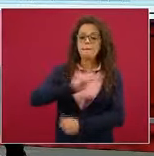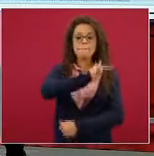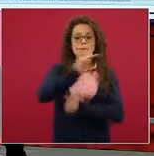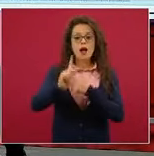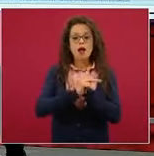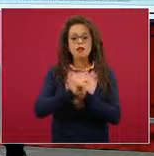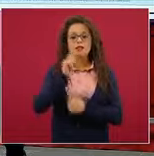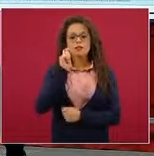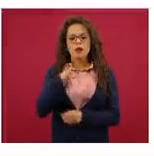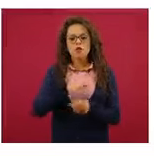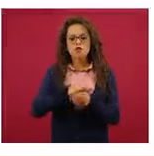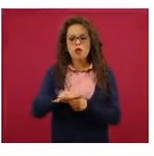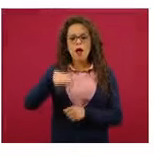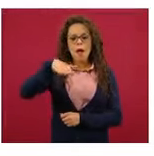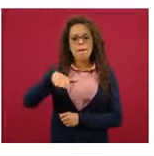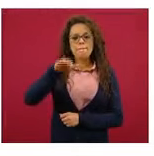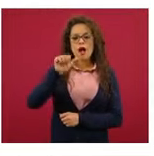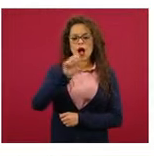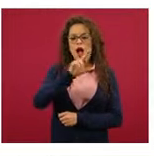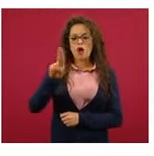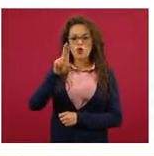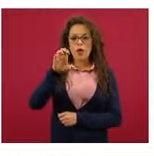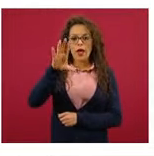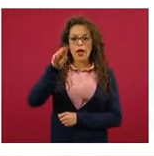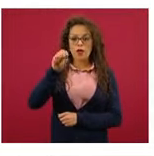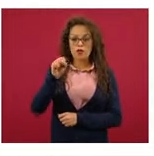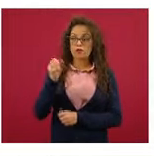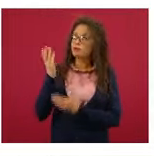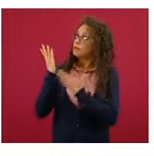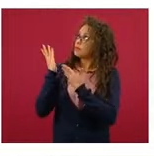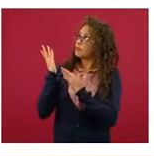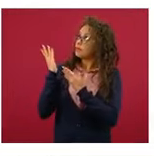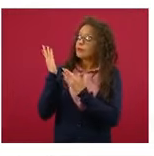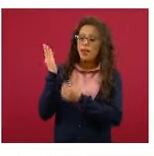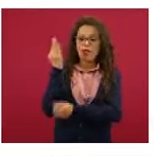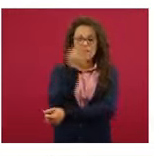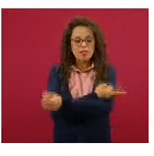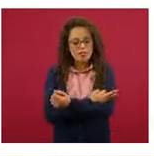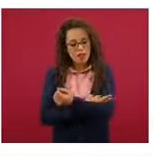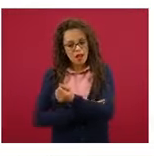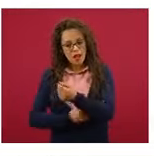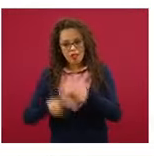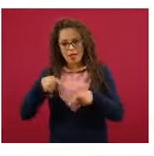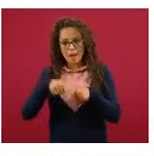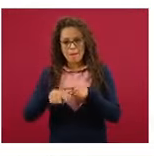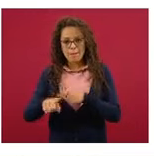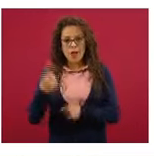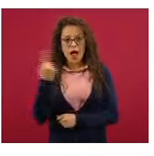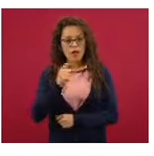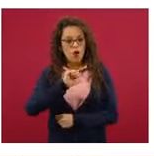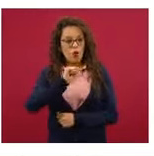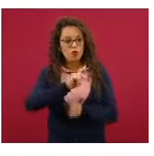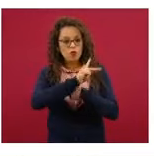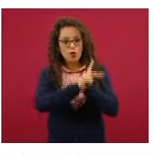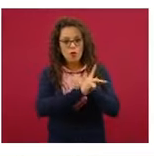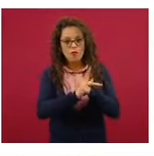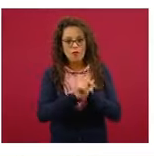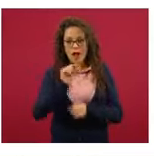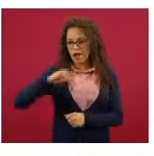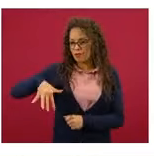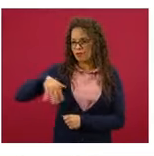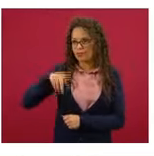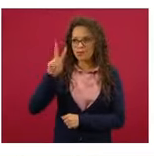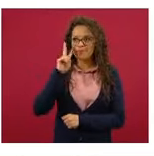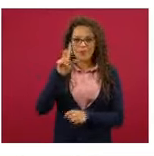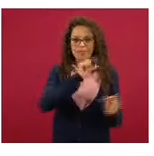cómo Marruecos inicia con su epidemia más tarde o después que los primeros cuatro países que acabamos de ver. Y entonces